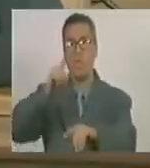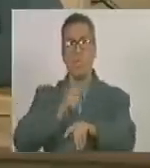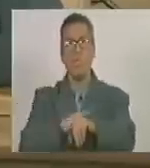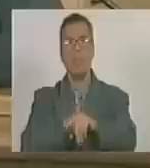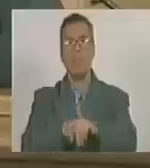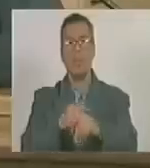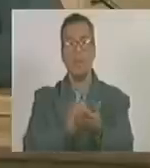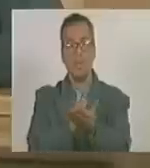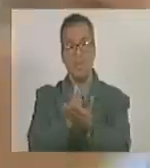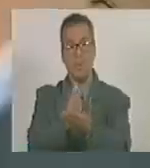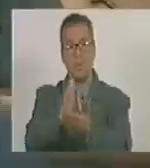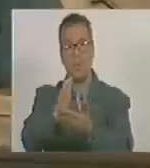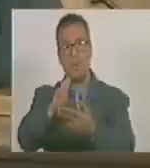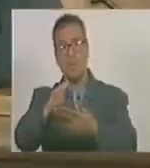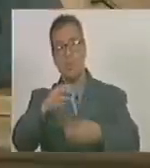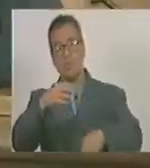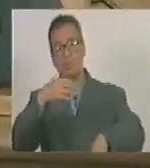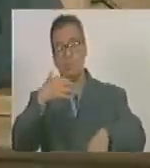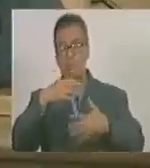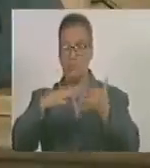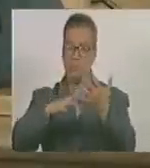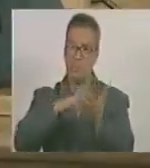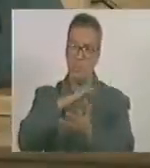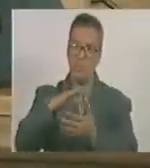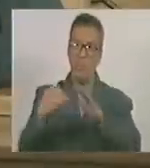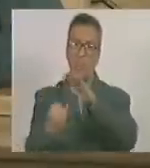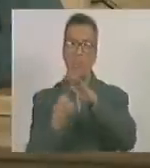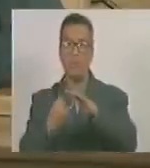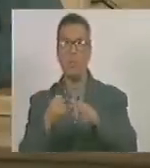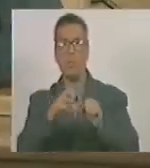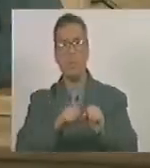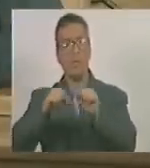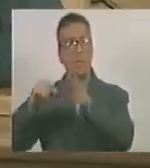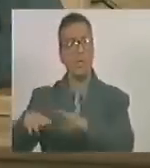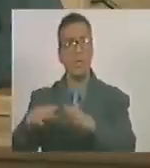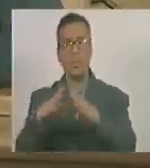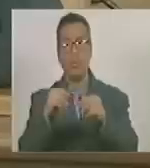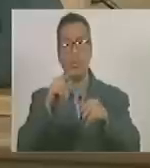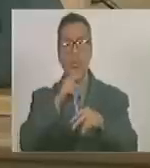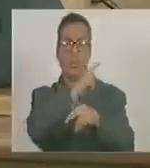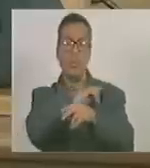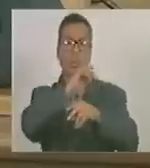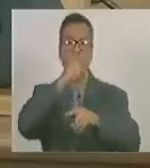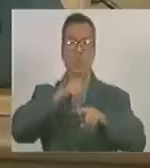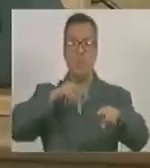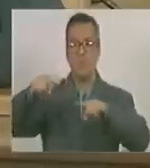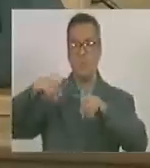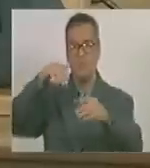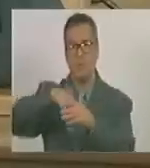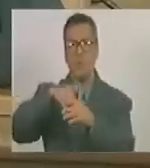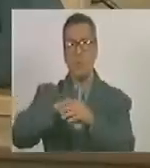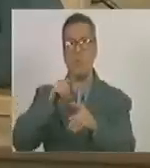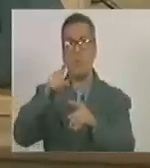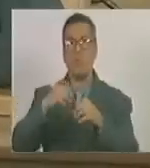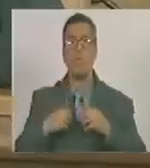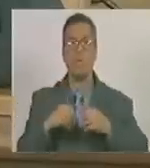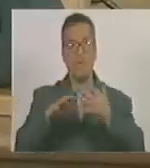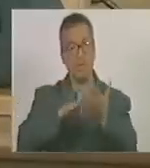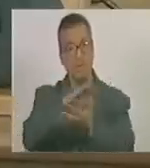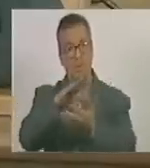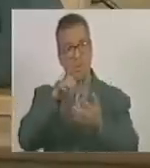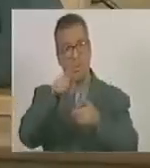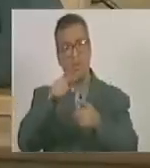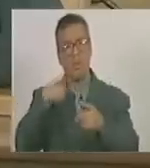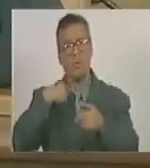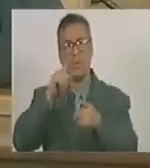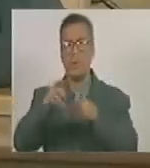momento atravesando una crisis institucional fruto de la renuncia de la mayoría de sus rectores electorales. Esta crisis debe